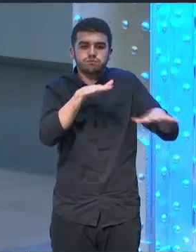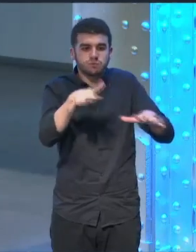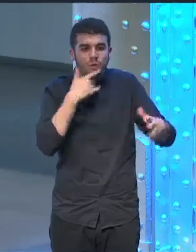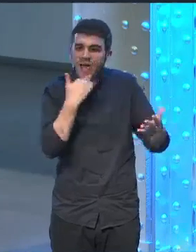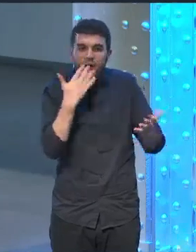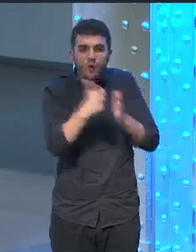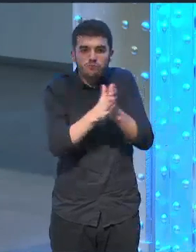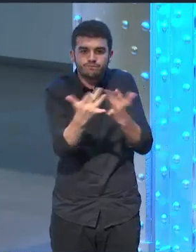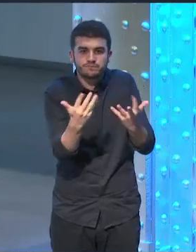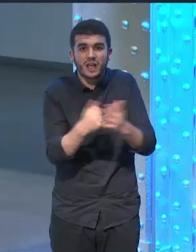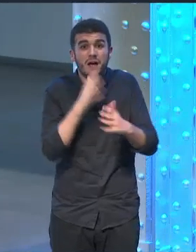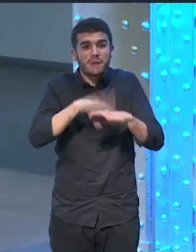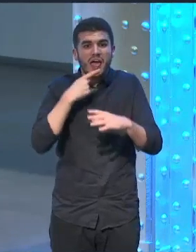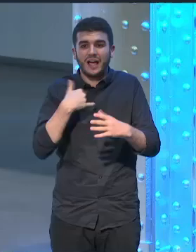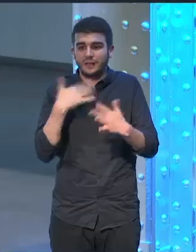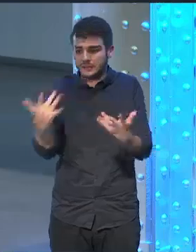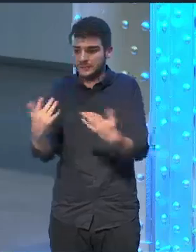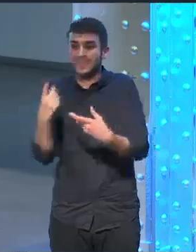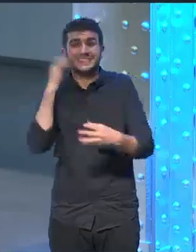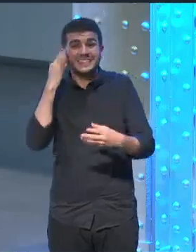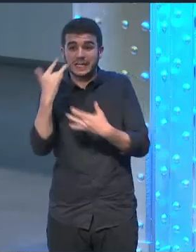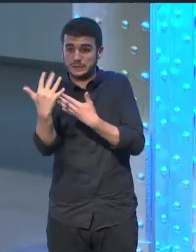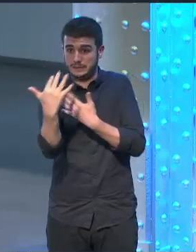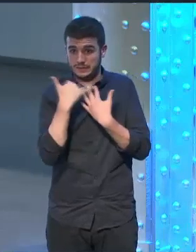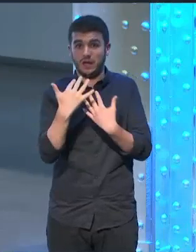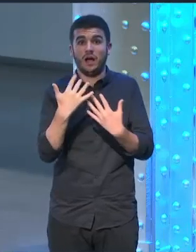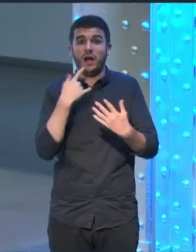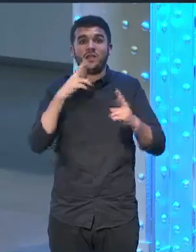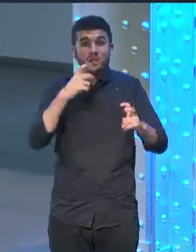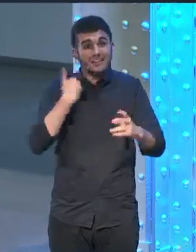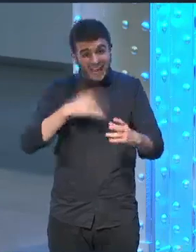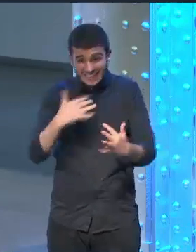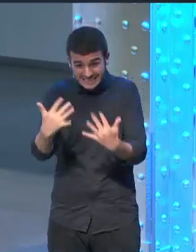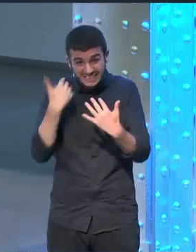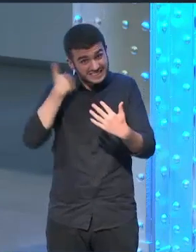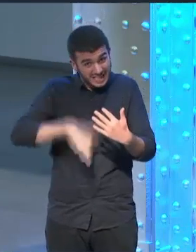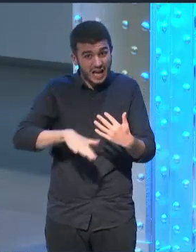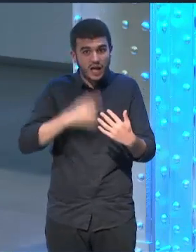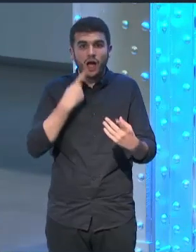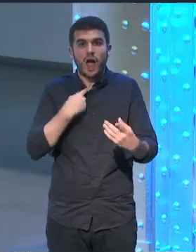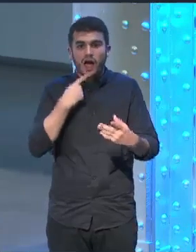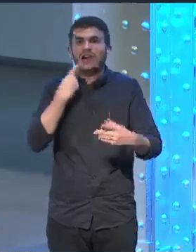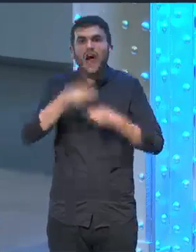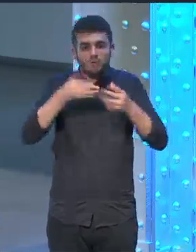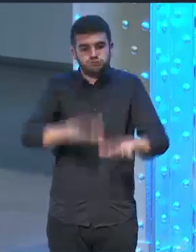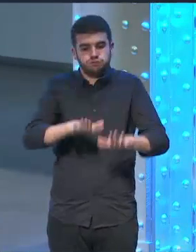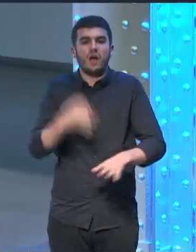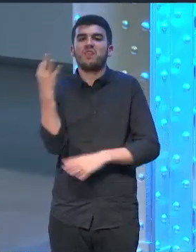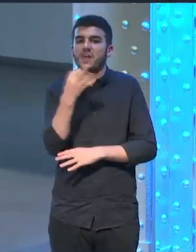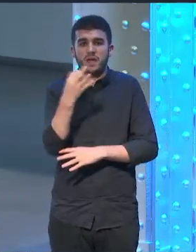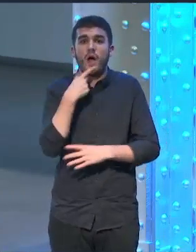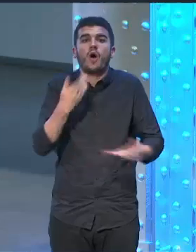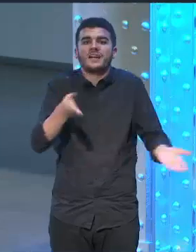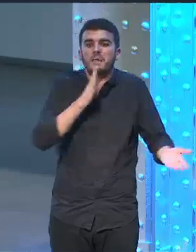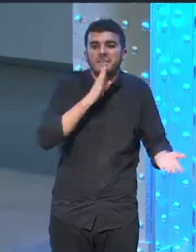para atraer a las chicas y luego, una vez que las hemos atraído, también retenerlas, ¿no? ¿Qué pasa con las mujeres